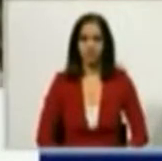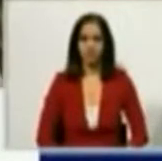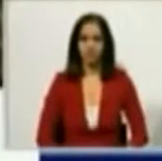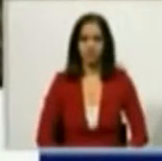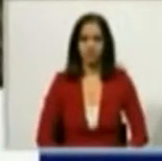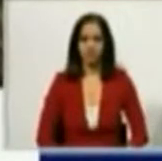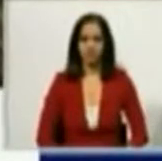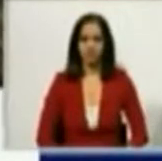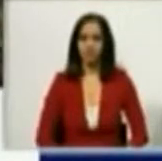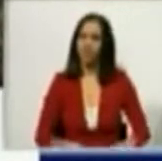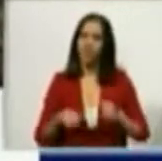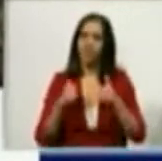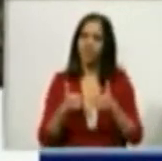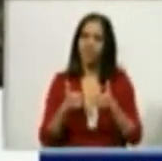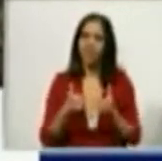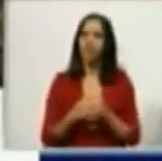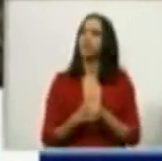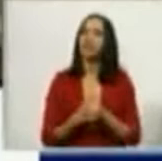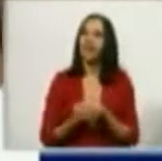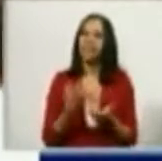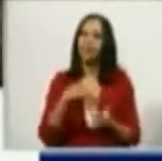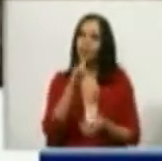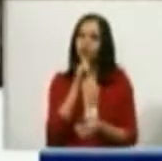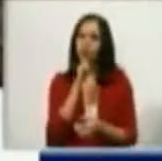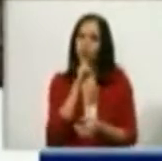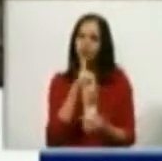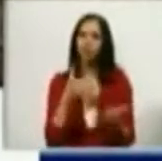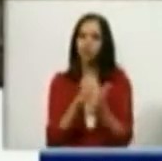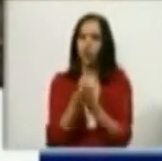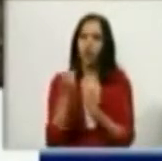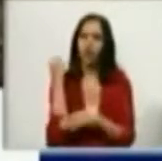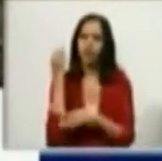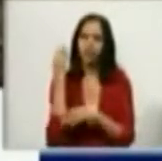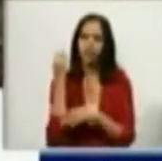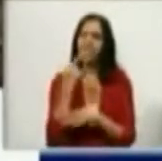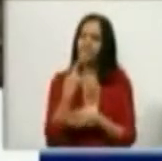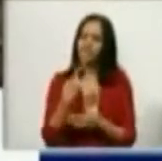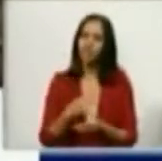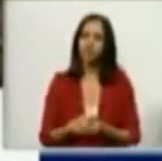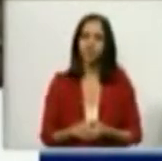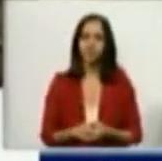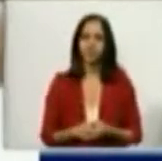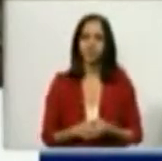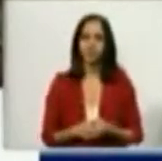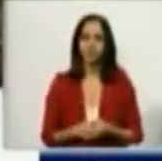bien y Adrián Ventura también tiene información sobre la Cumbre vecinos Adrián